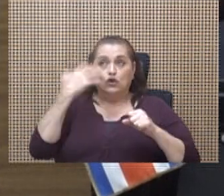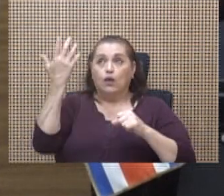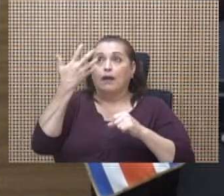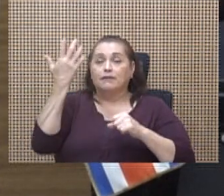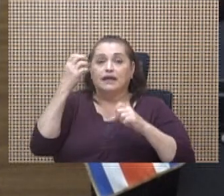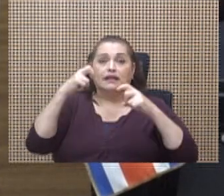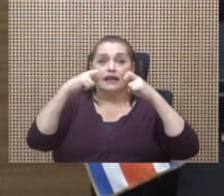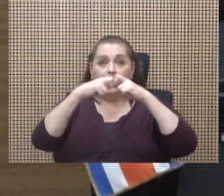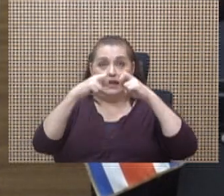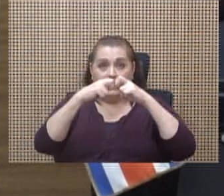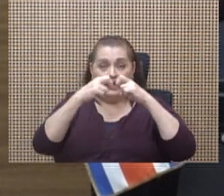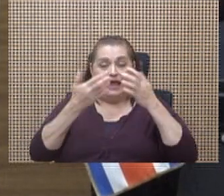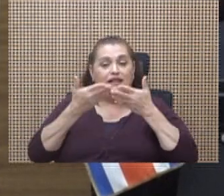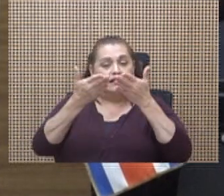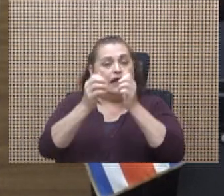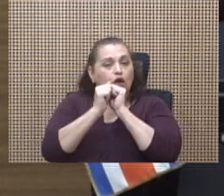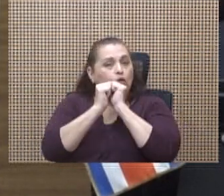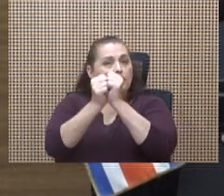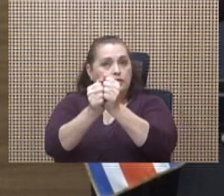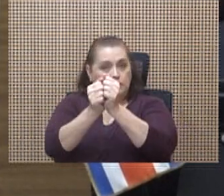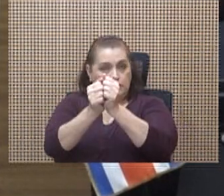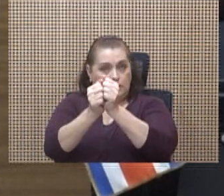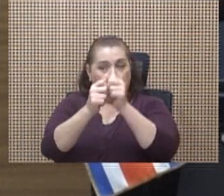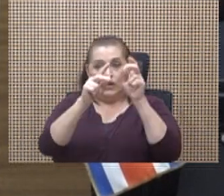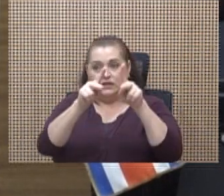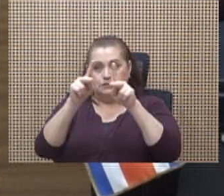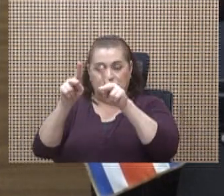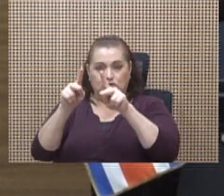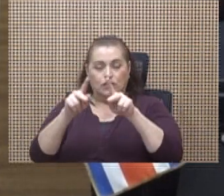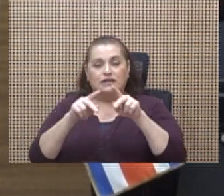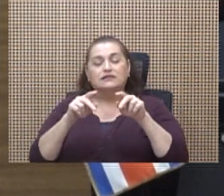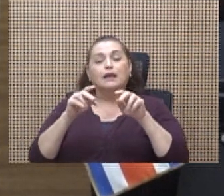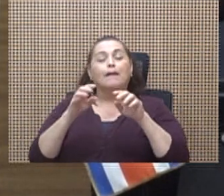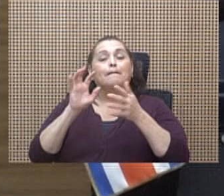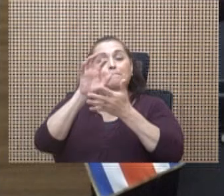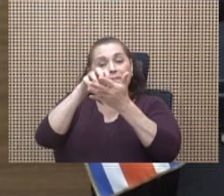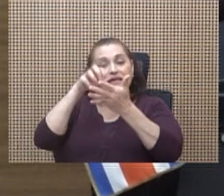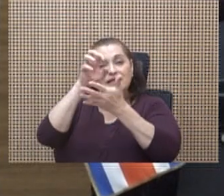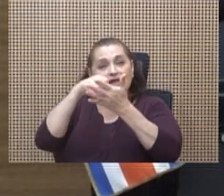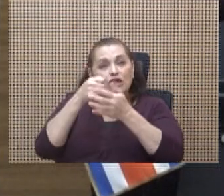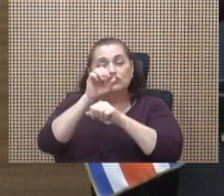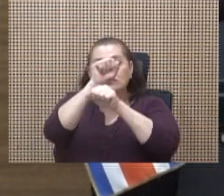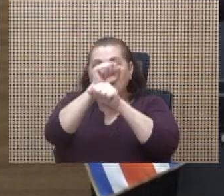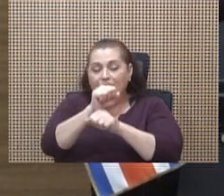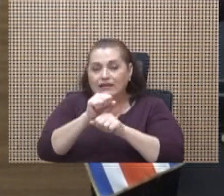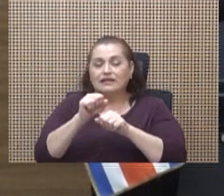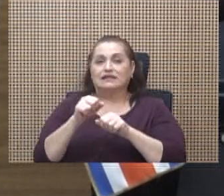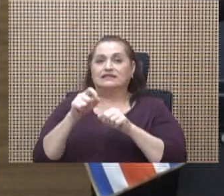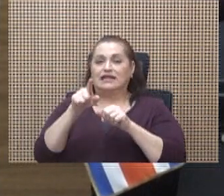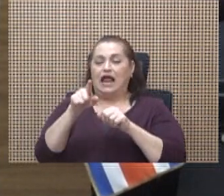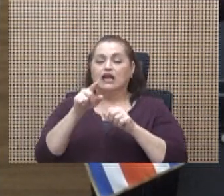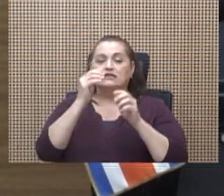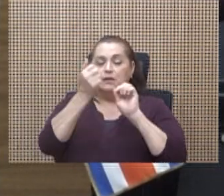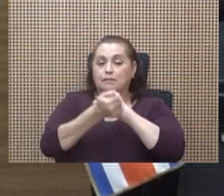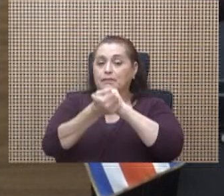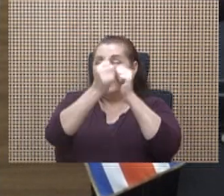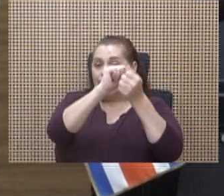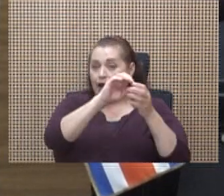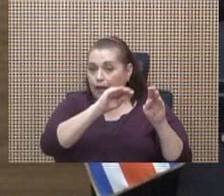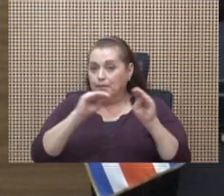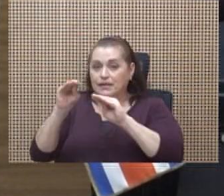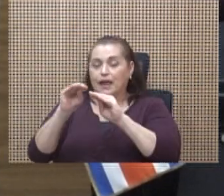y energía de darle acompañamiento a los mineros artesanales para ir migrando en la sustitución del